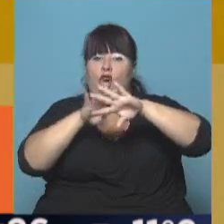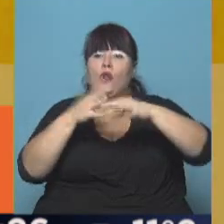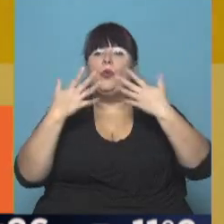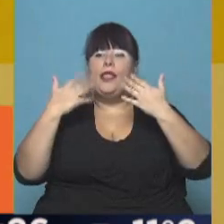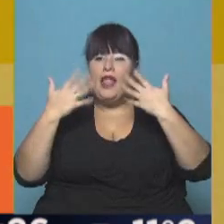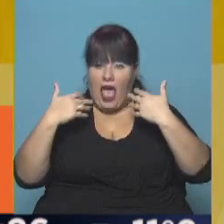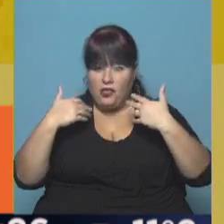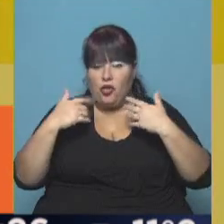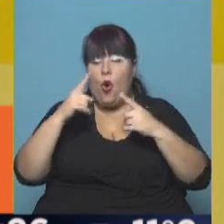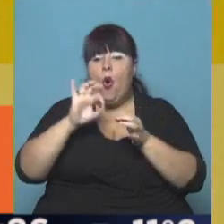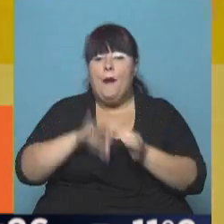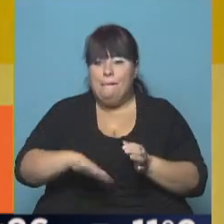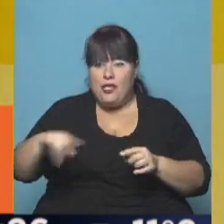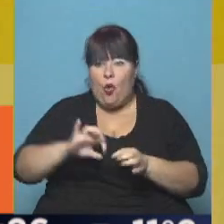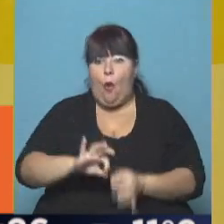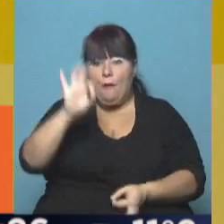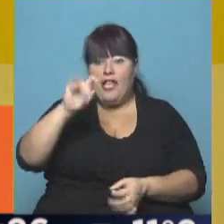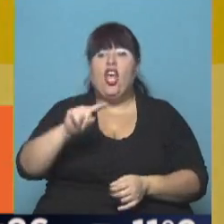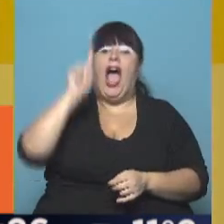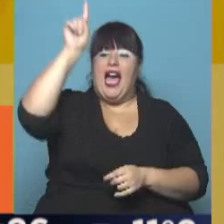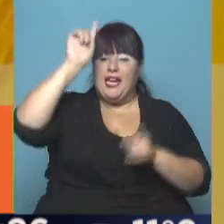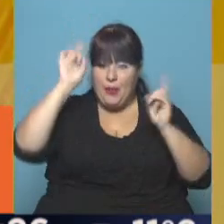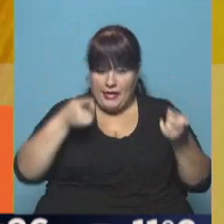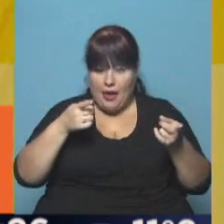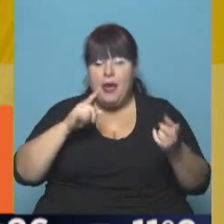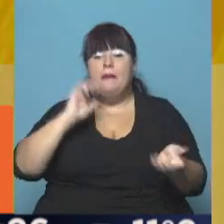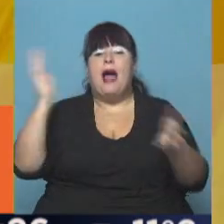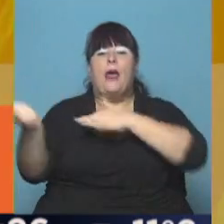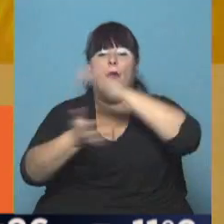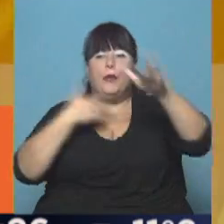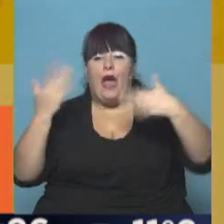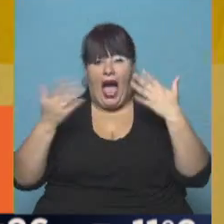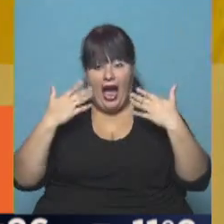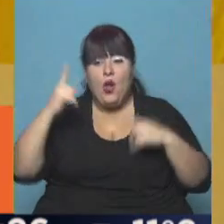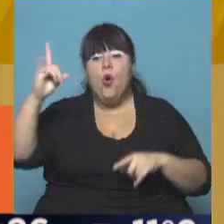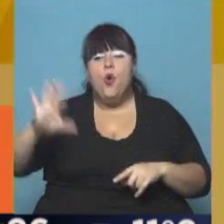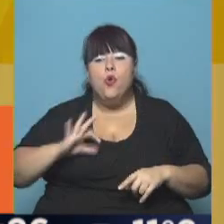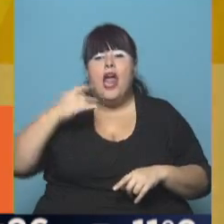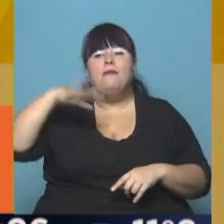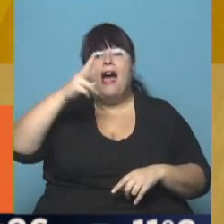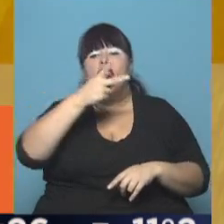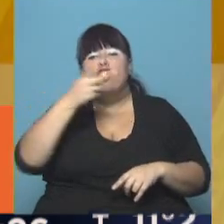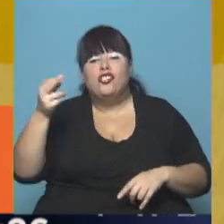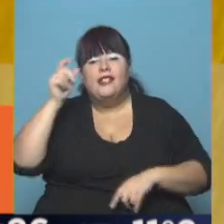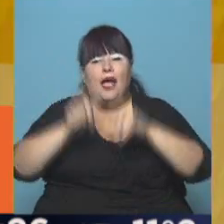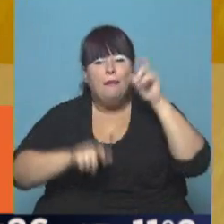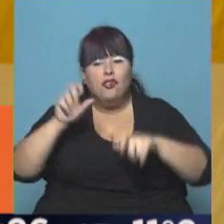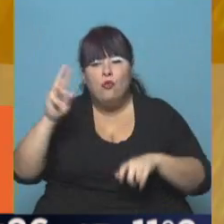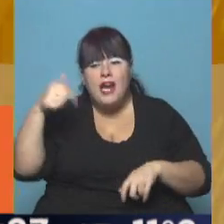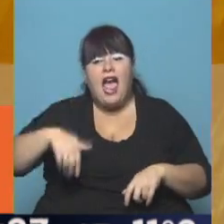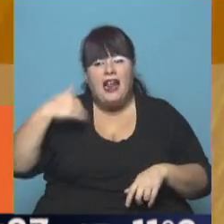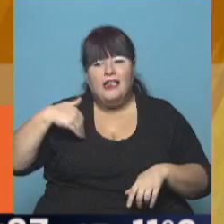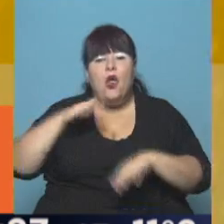a un metro del piso y en la parte superior para renovar el aire todos los años mueren más de 200 personas en